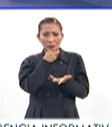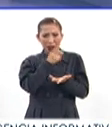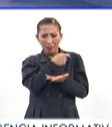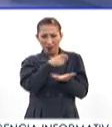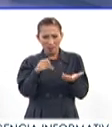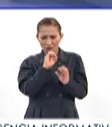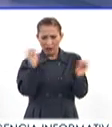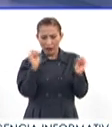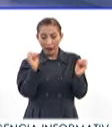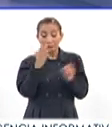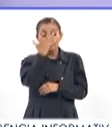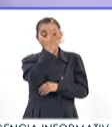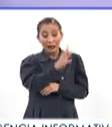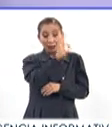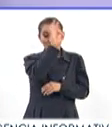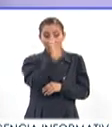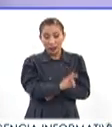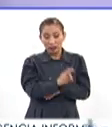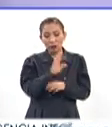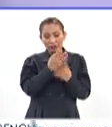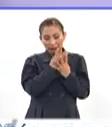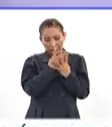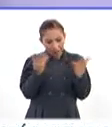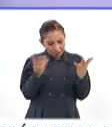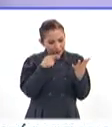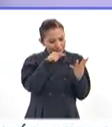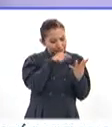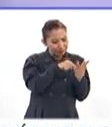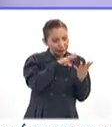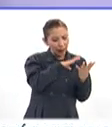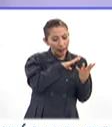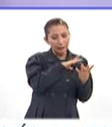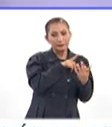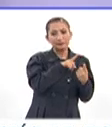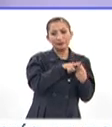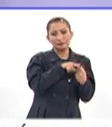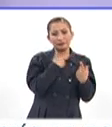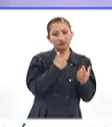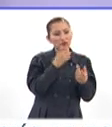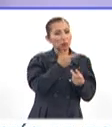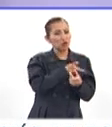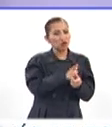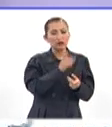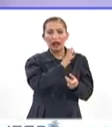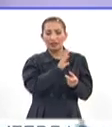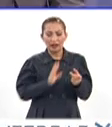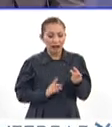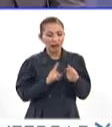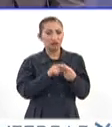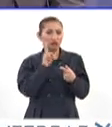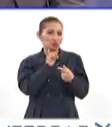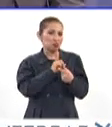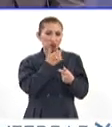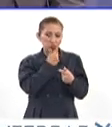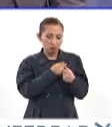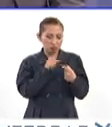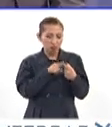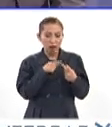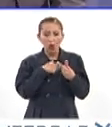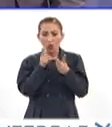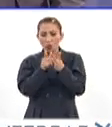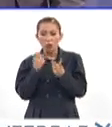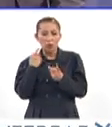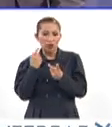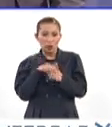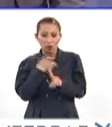decía Miriam. Claro. El 10% se distribuyó ya en que pues sí manifestaba en contra de algún candidato, alguna candidata, de partidos